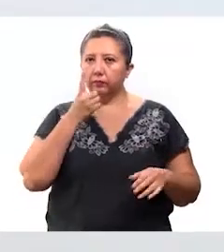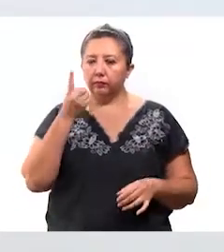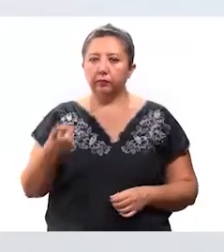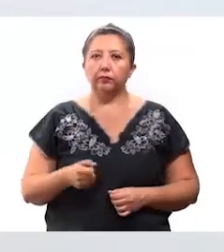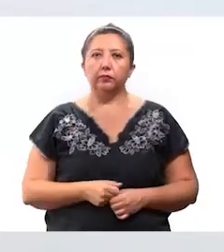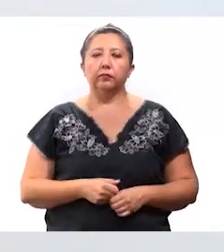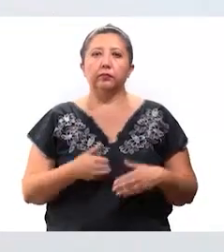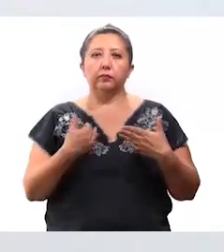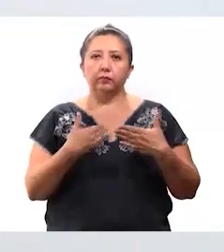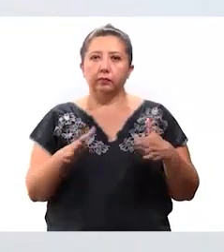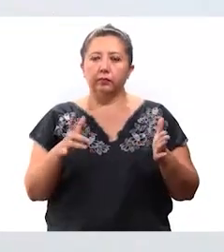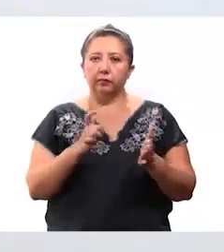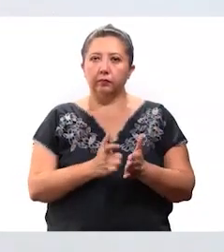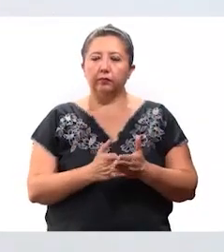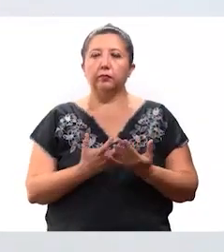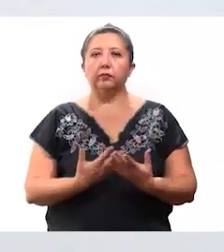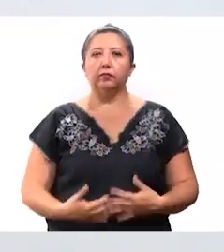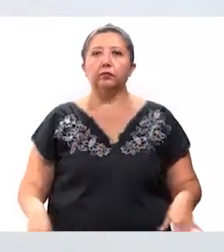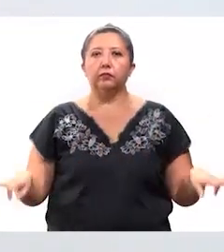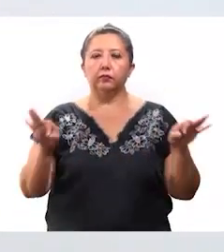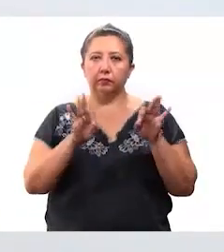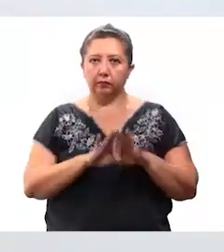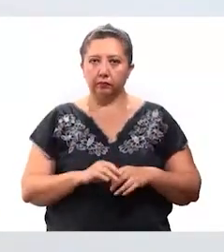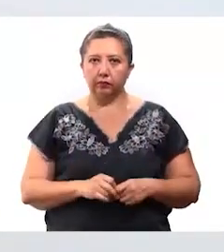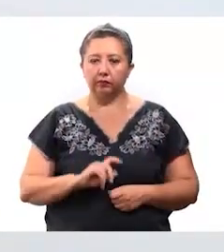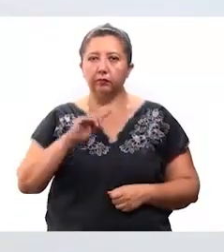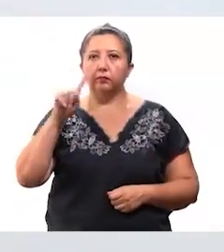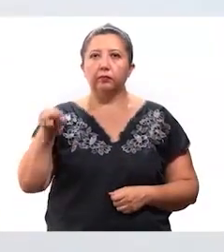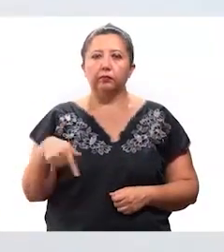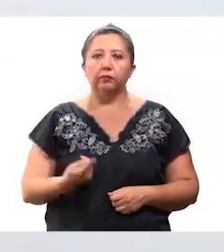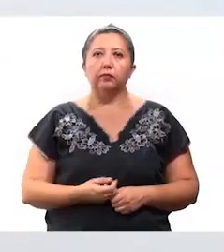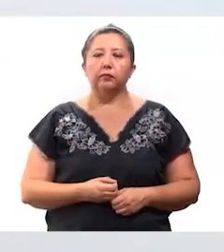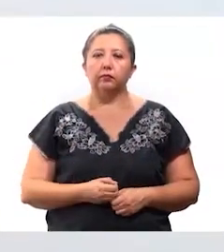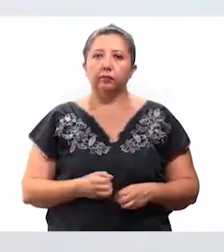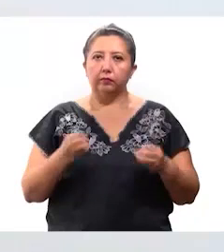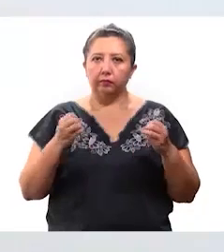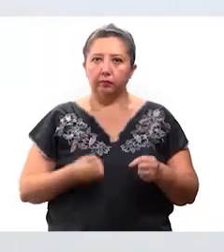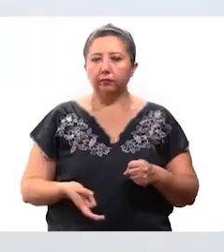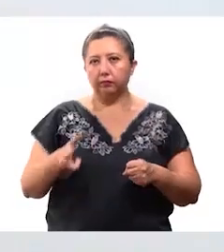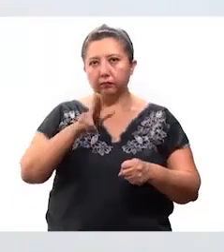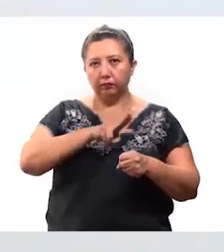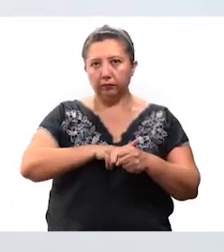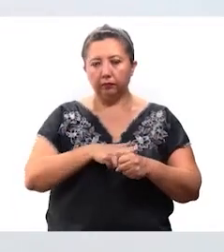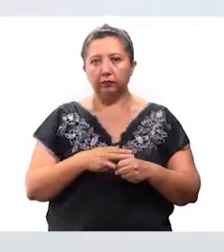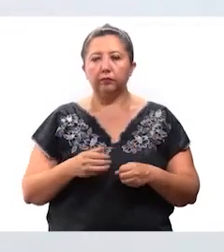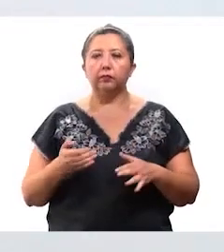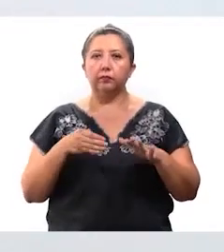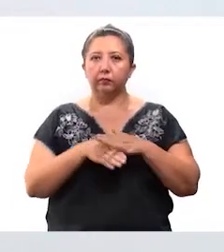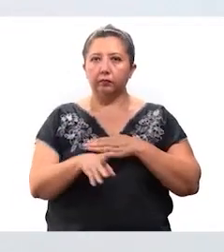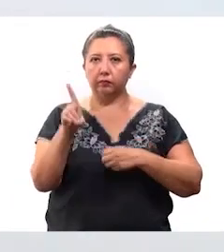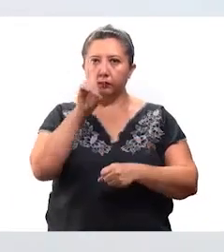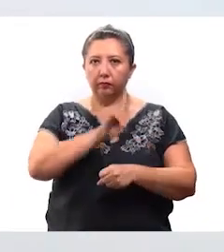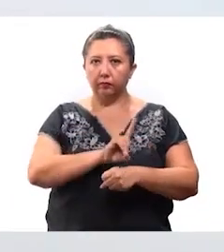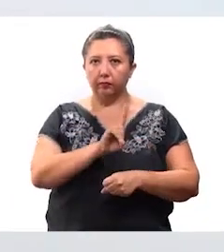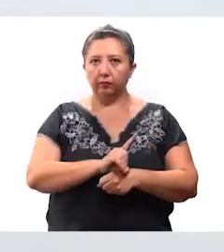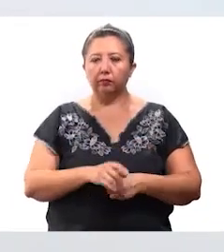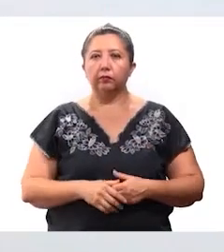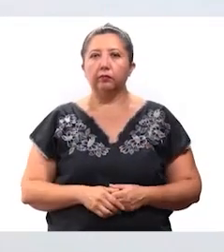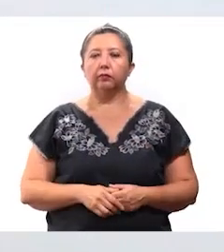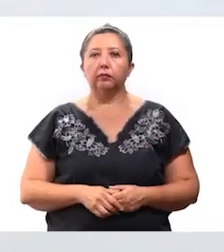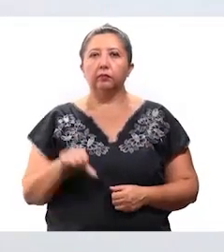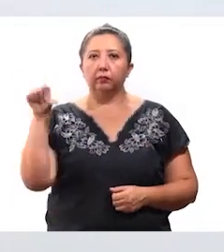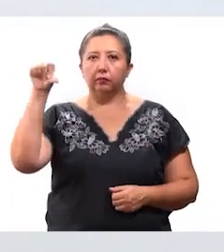se ha señalado, en la reapertura económica, los datos más importantes son la ocupación hospitalaria y los ingresos